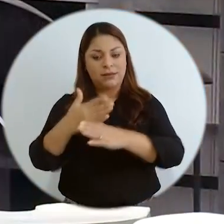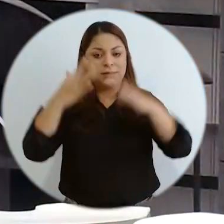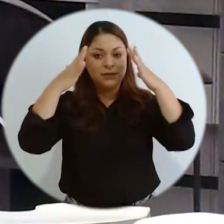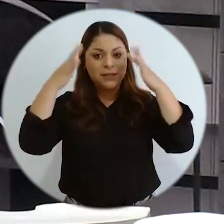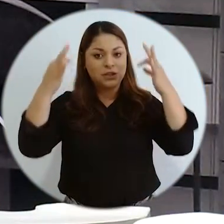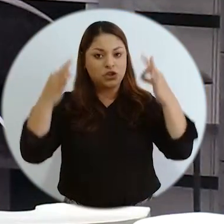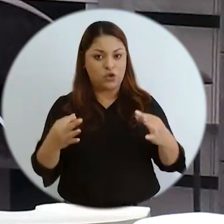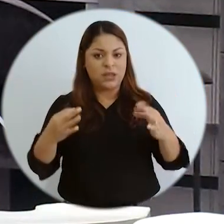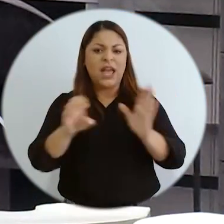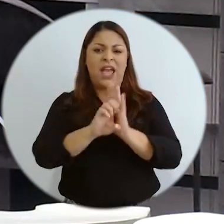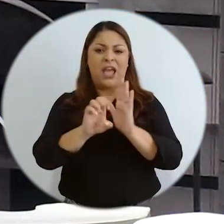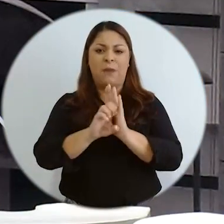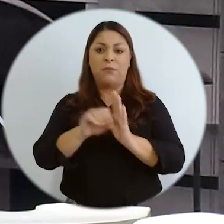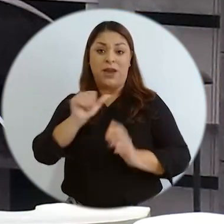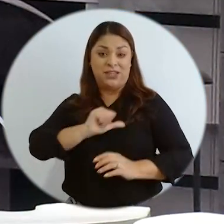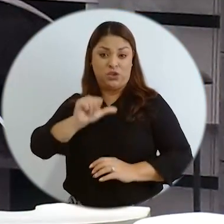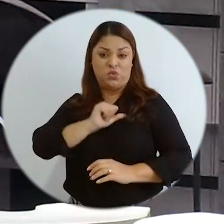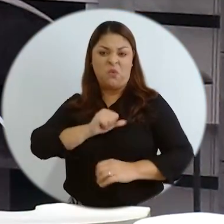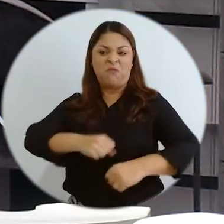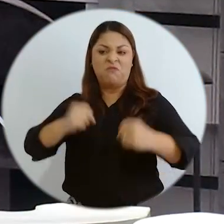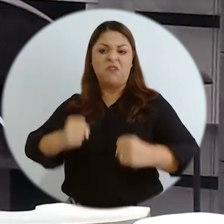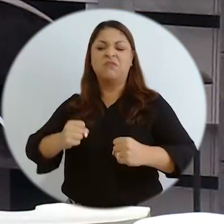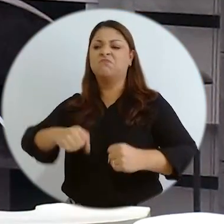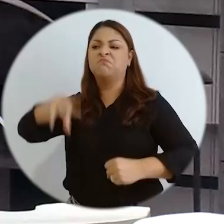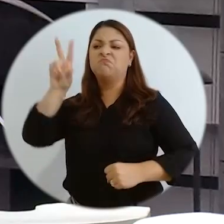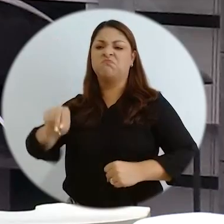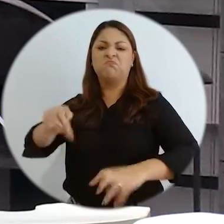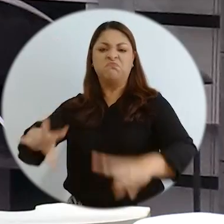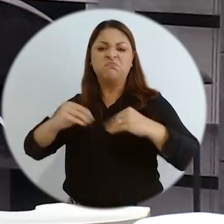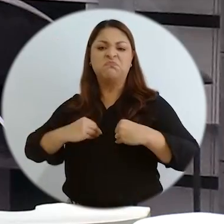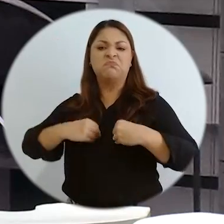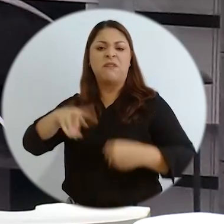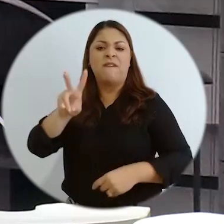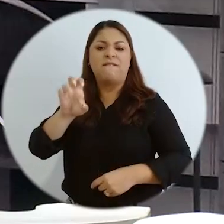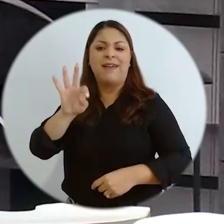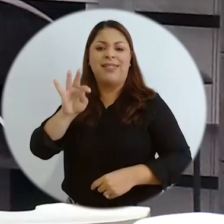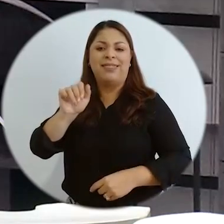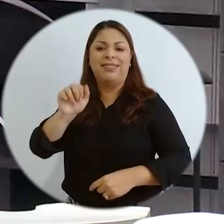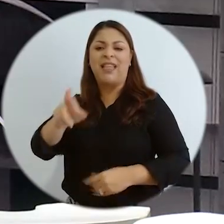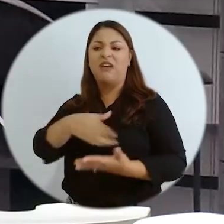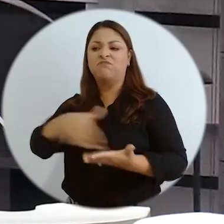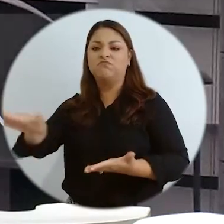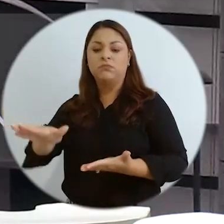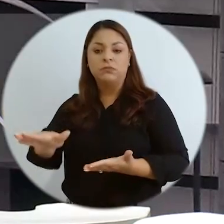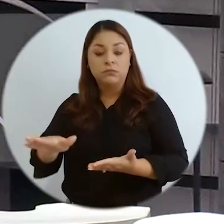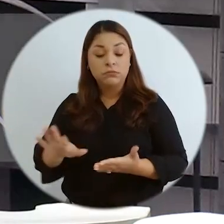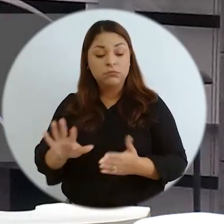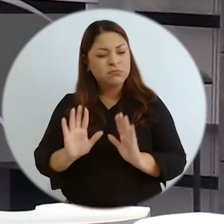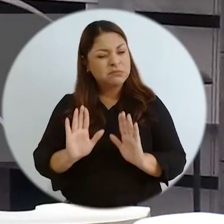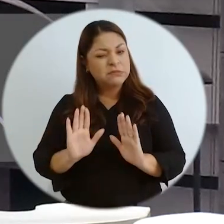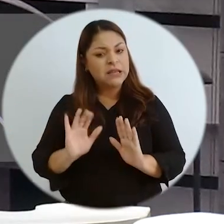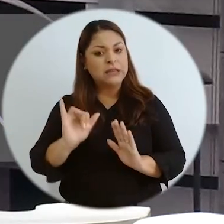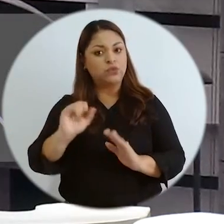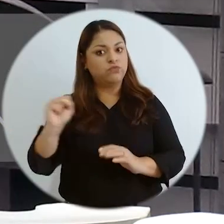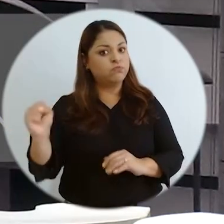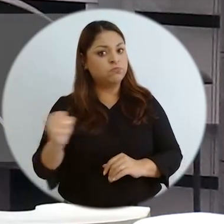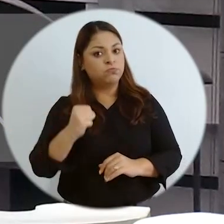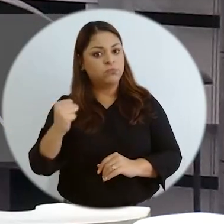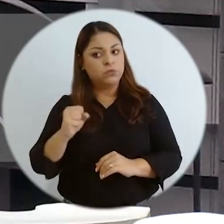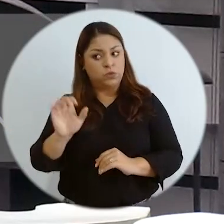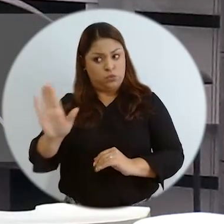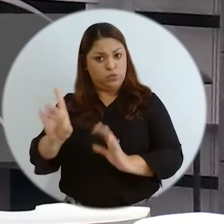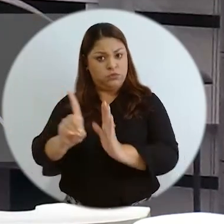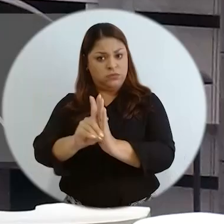absolutamente extremas de protección también de los derechos de una población o de protección, ¿verdad? Pero aquí pareciera que podría